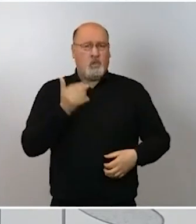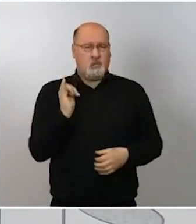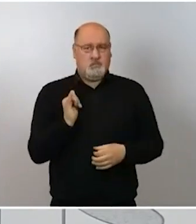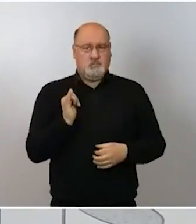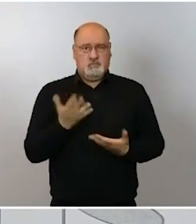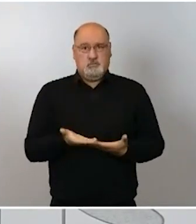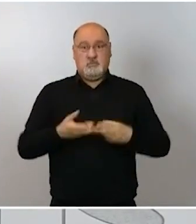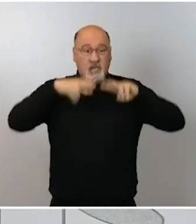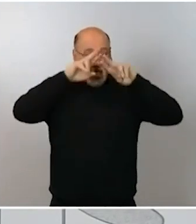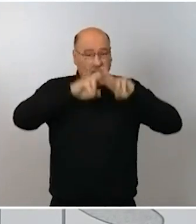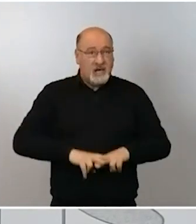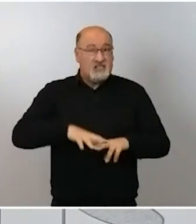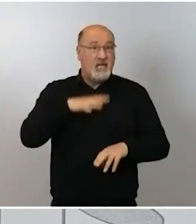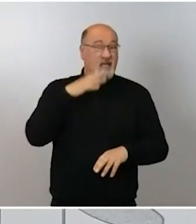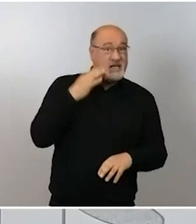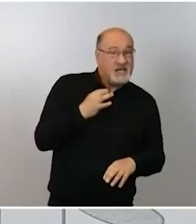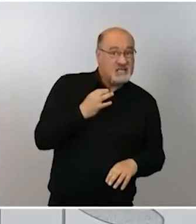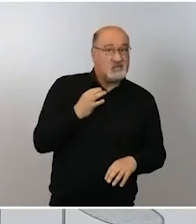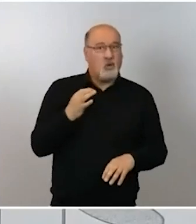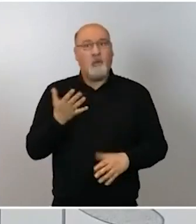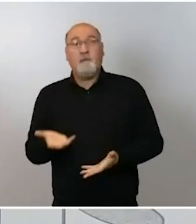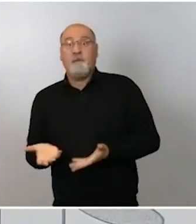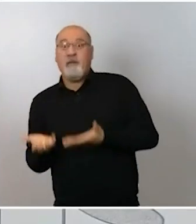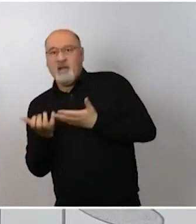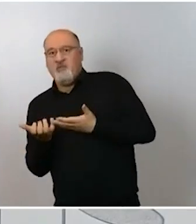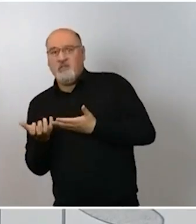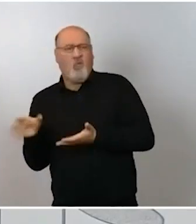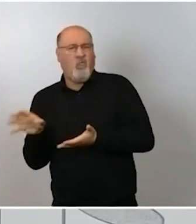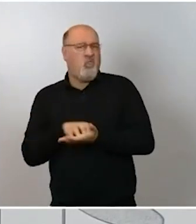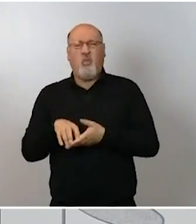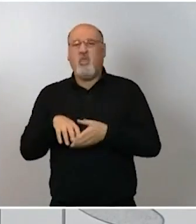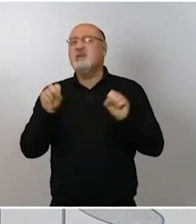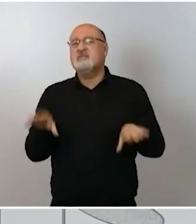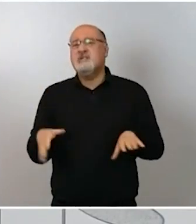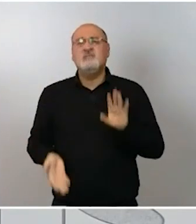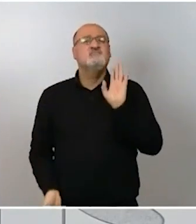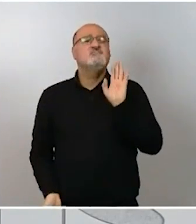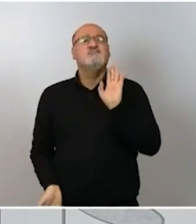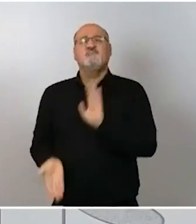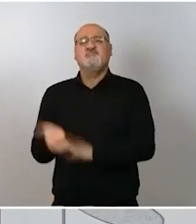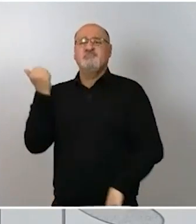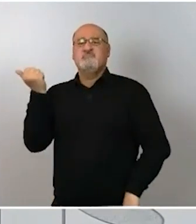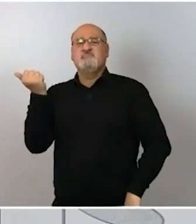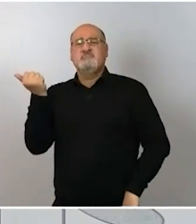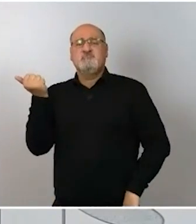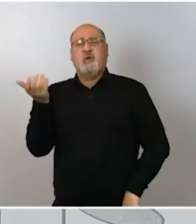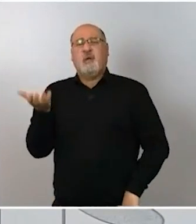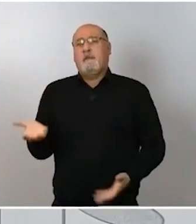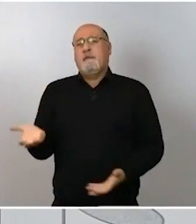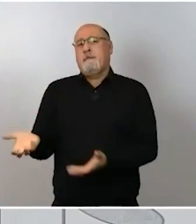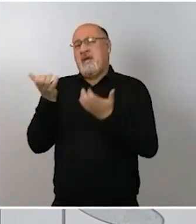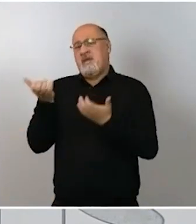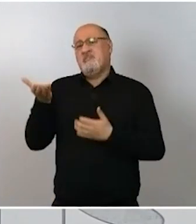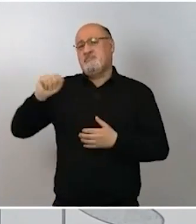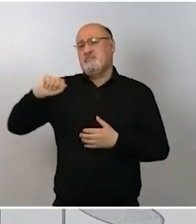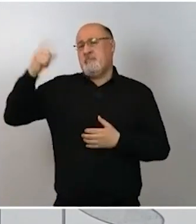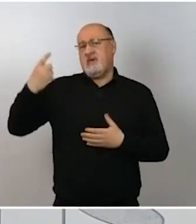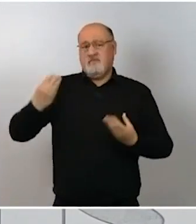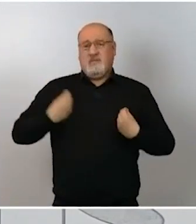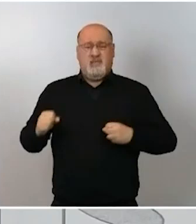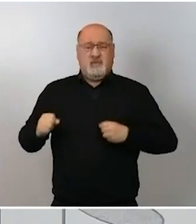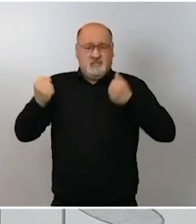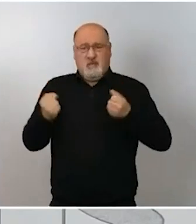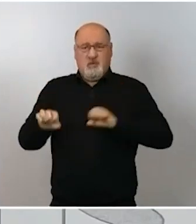beneficio es sin duda alguna eh absolutamente desequilibrado en favor del beneficio de salvar vidas de defender la salud pública de inmunizarnos